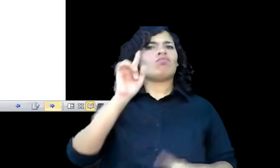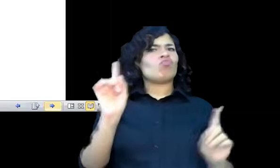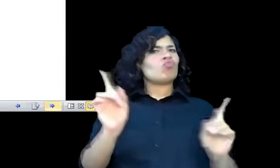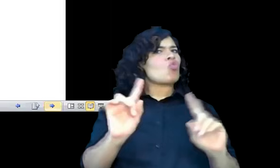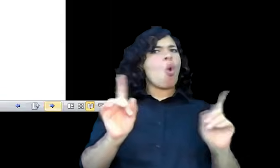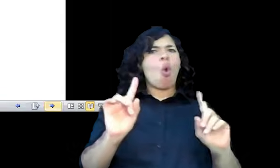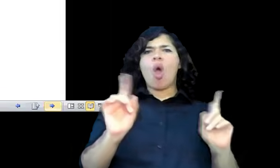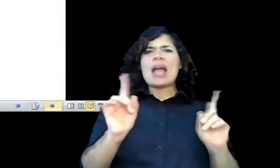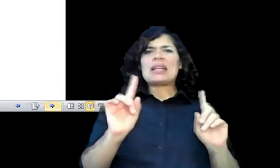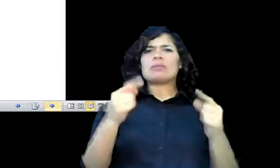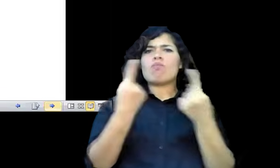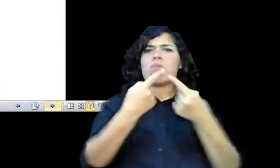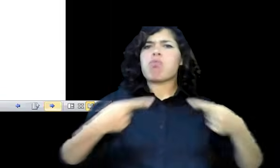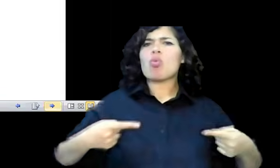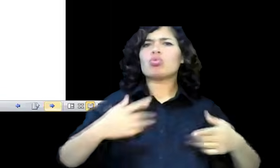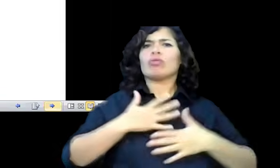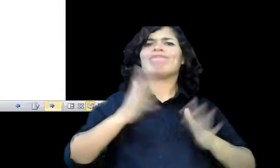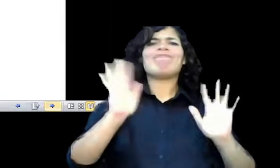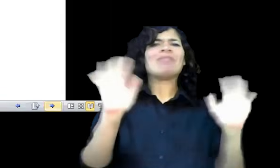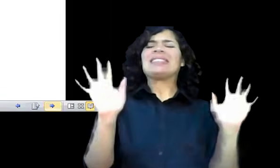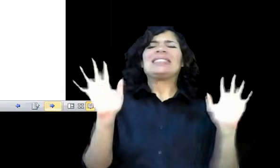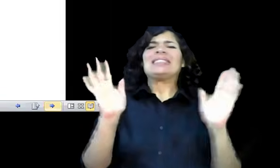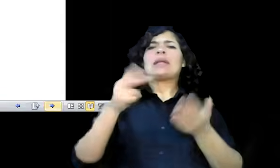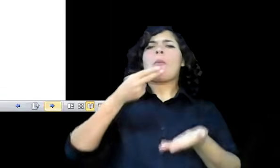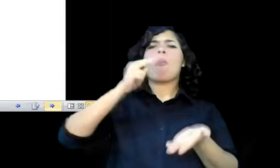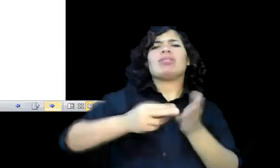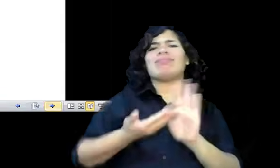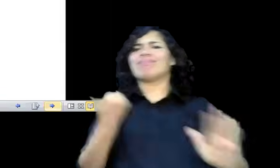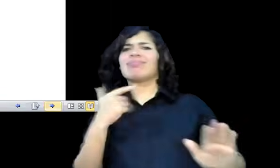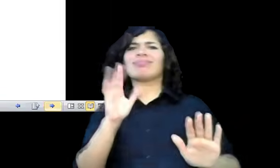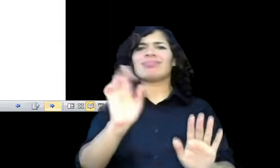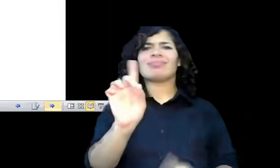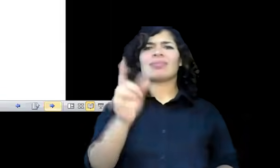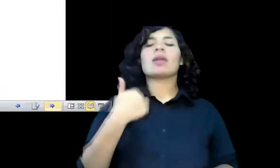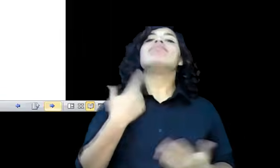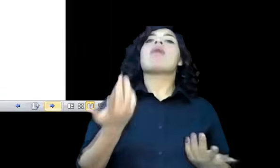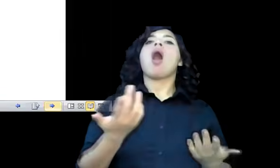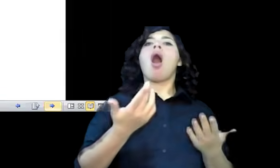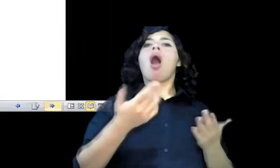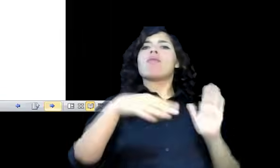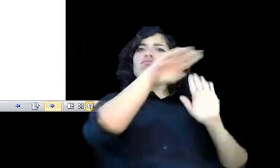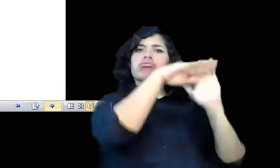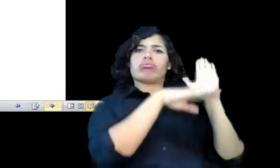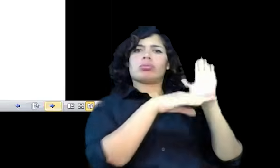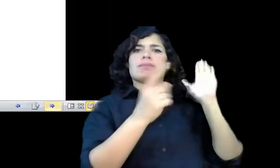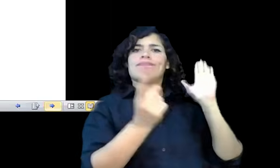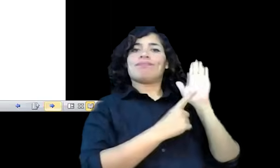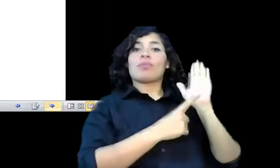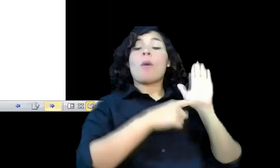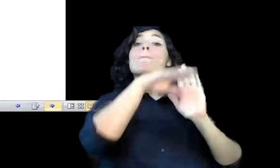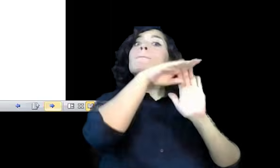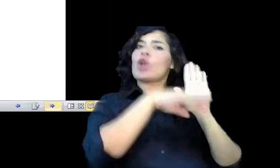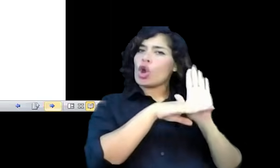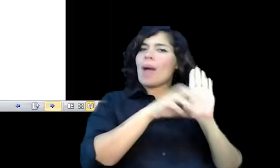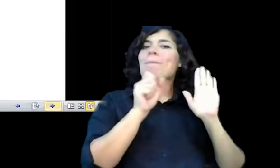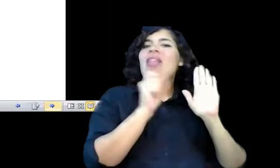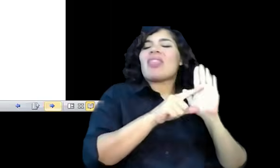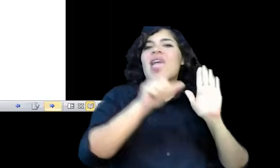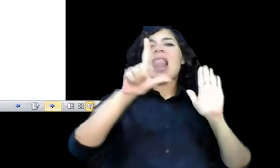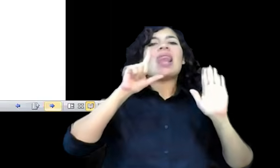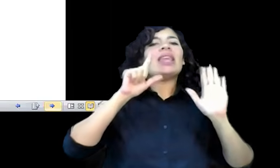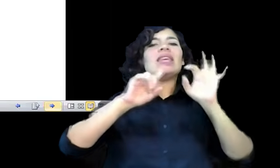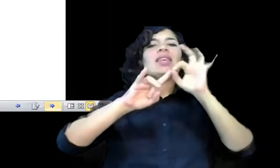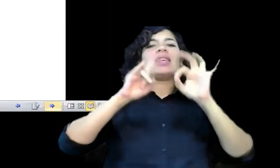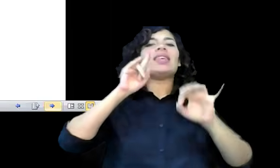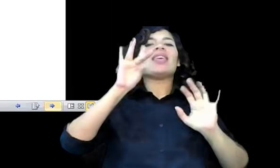bienes grabados, que eran bienes exentos, decían que como en el programa se veían, en el programa de liquidación, ¿no? De bienes,